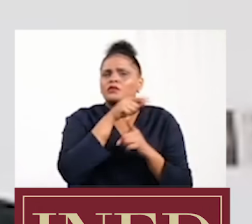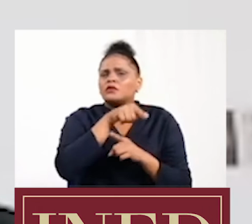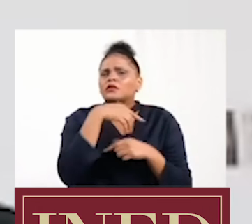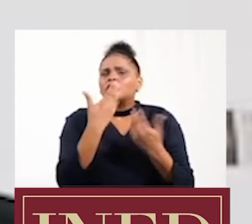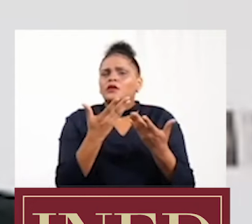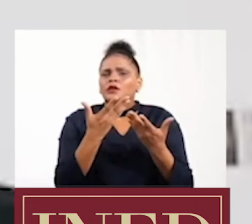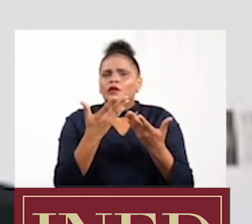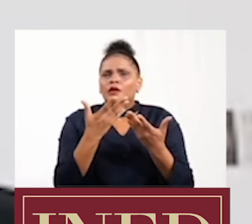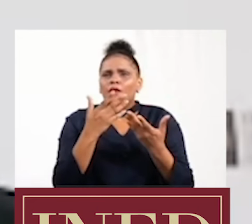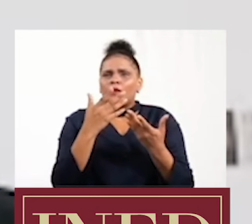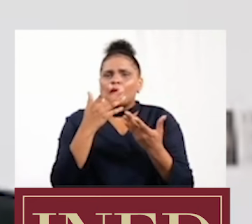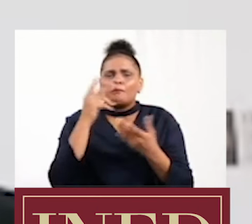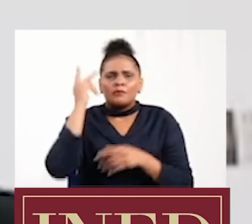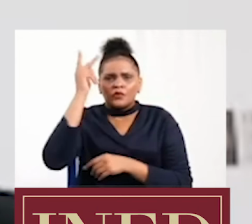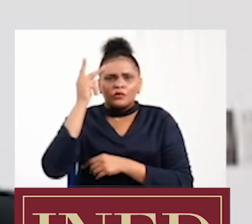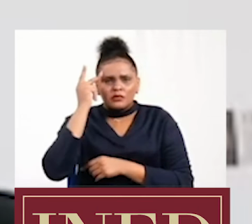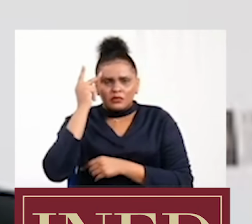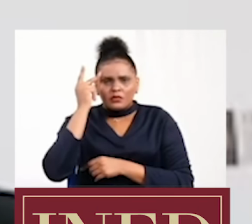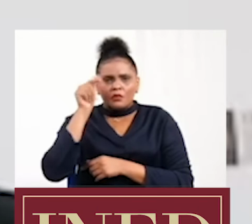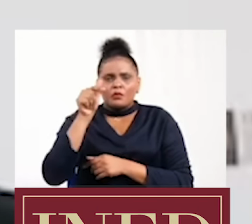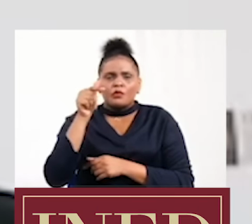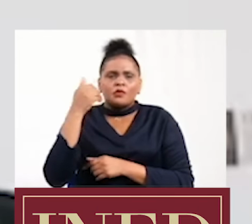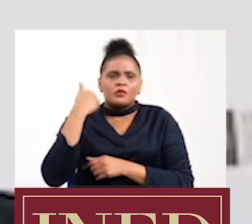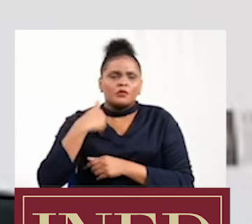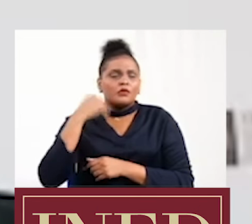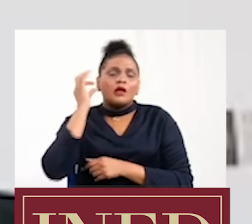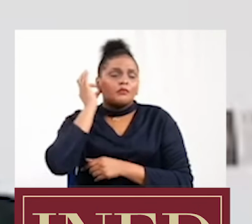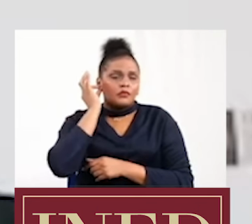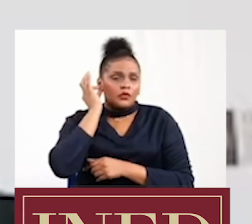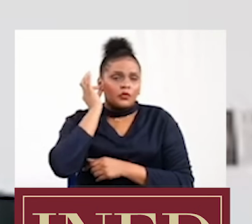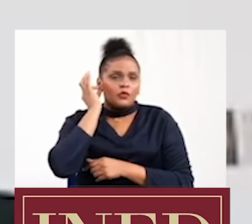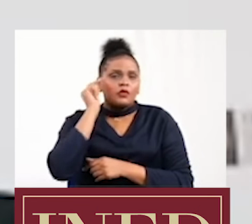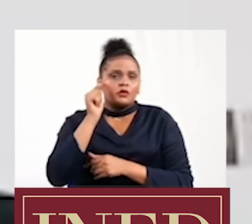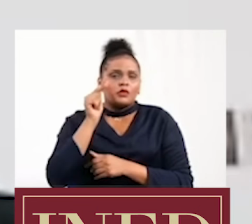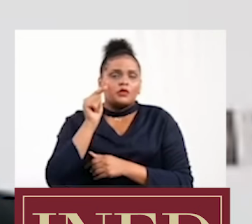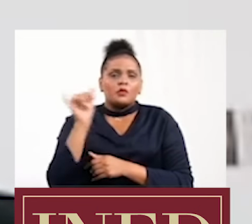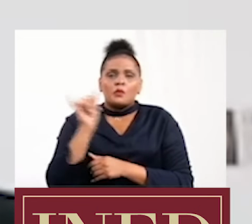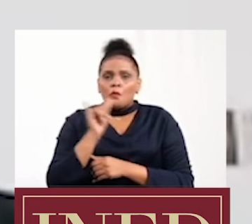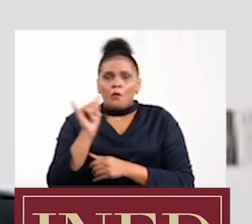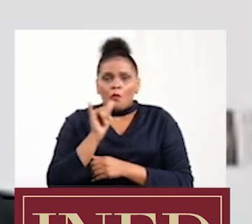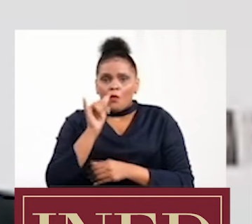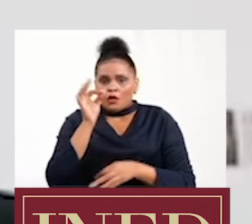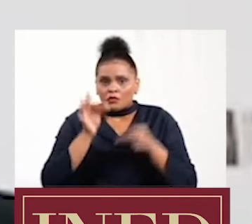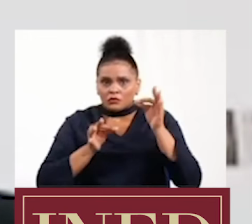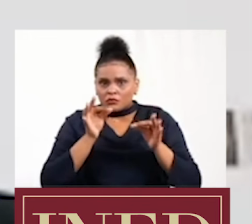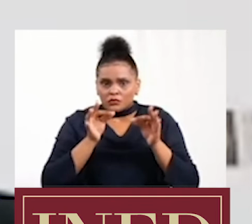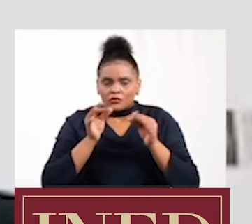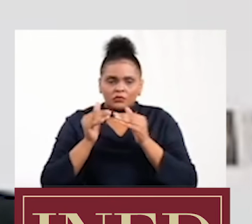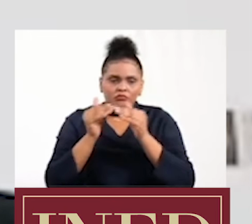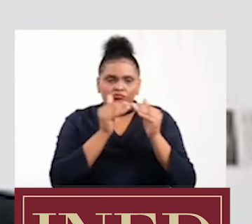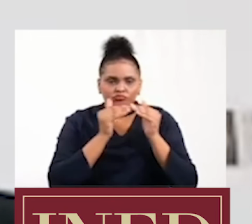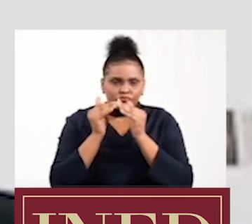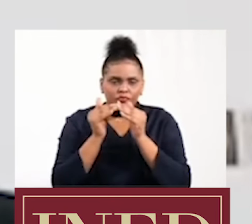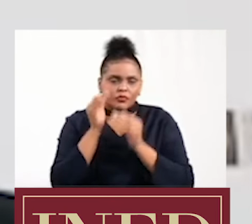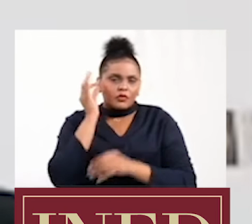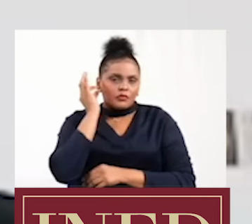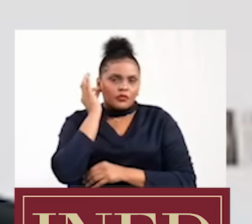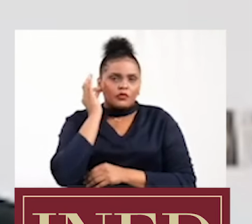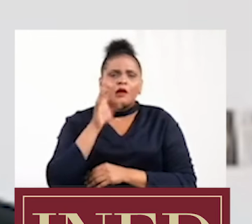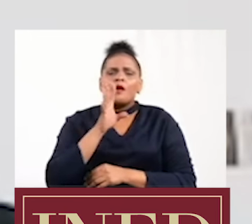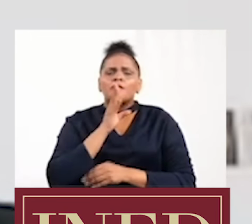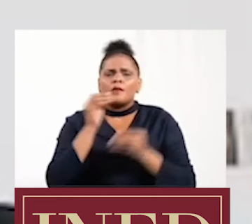de género y su impacto en el ejercicio de los derechos políticos de las mujeres si no puede ahondar un poquito más sobre